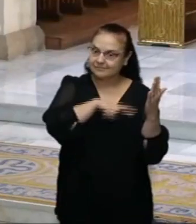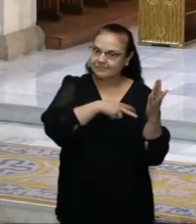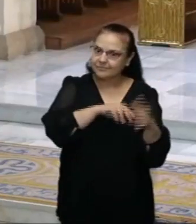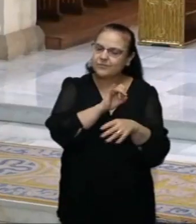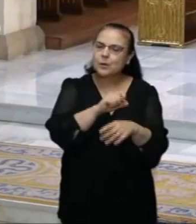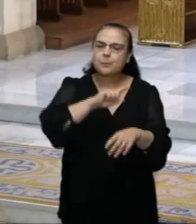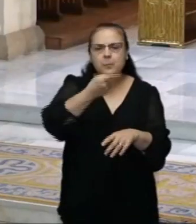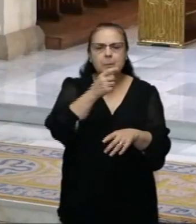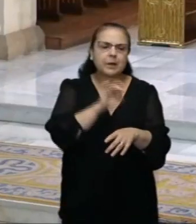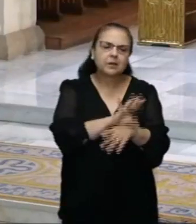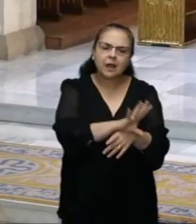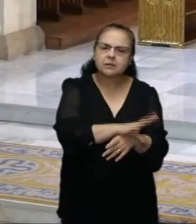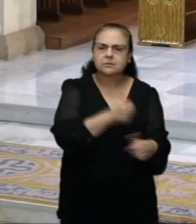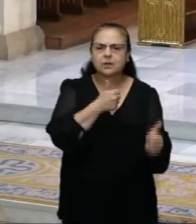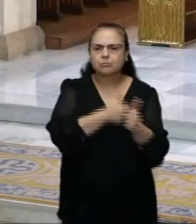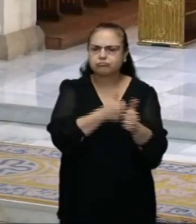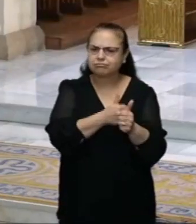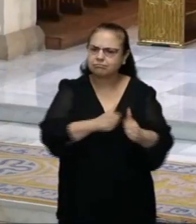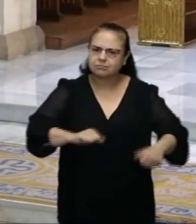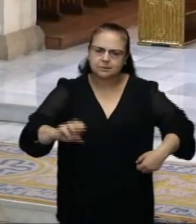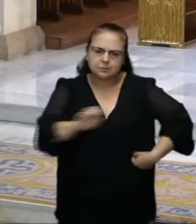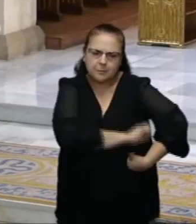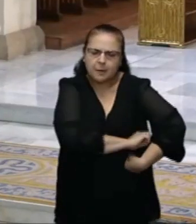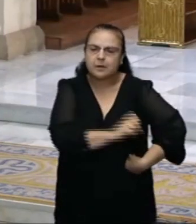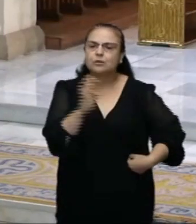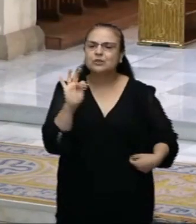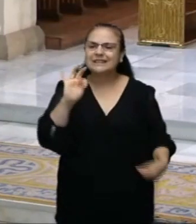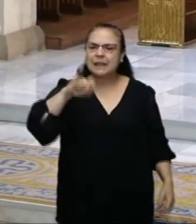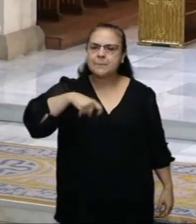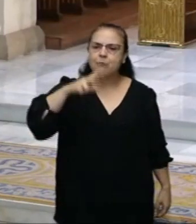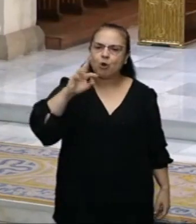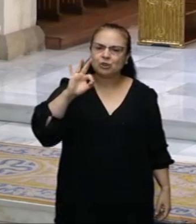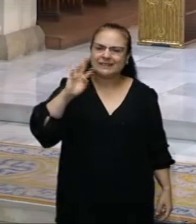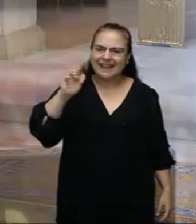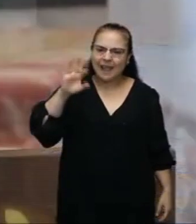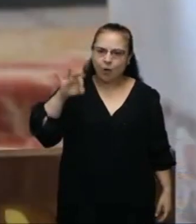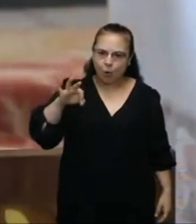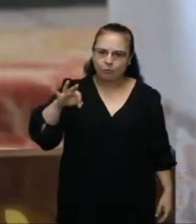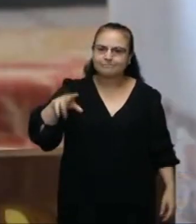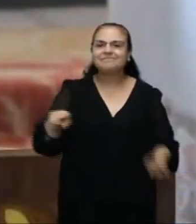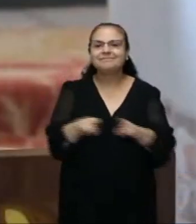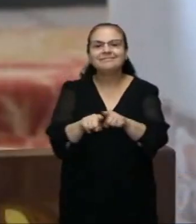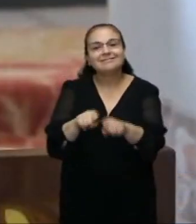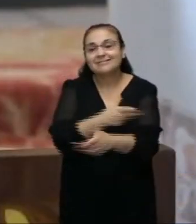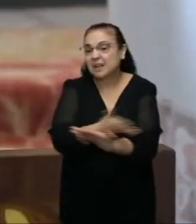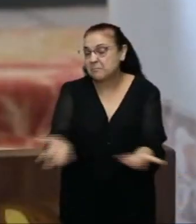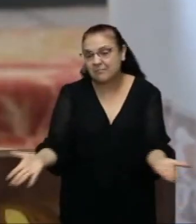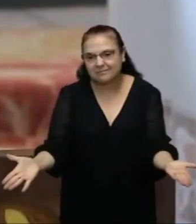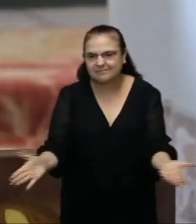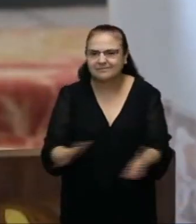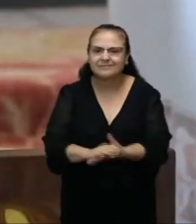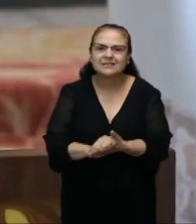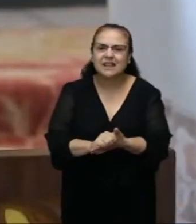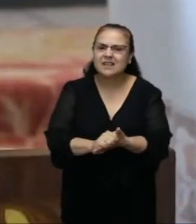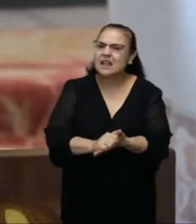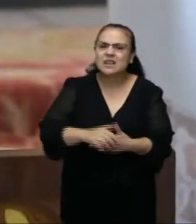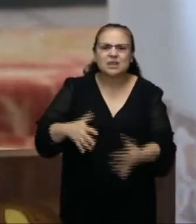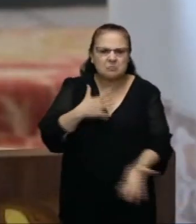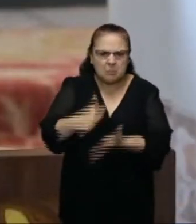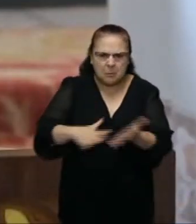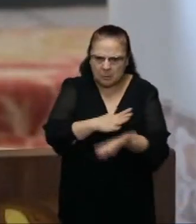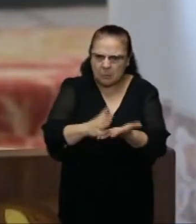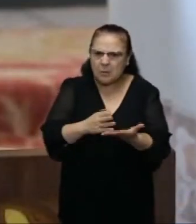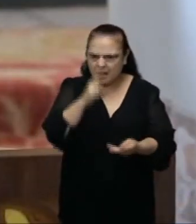Lectura de la primera carta del apóstol San Pablo a Timoteo. Querido hermano, es palabra digna de